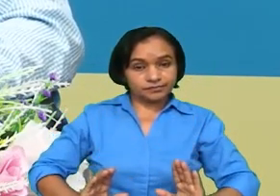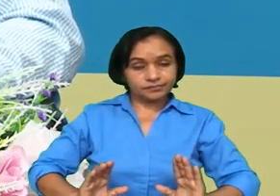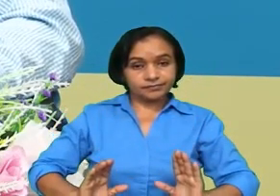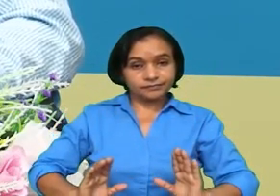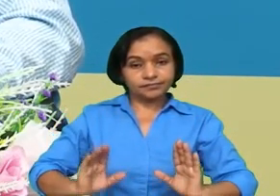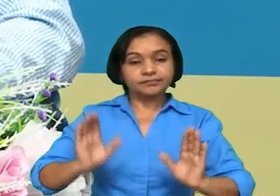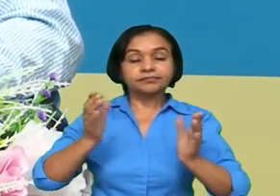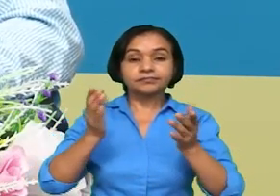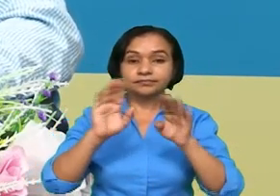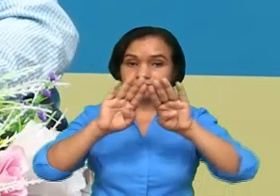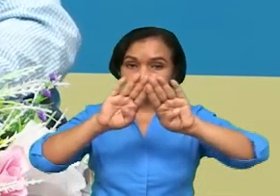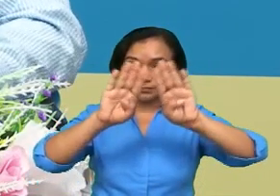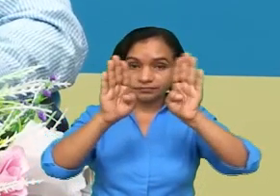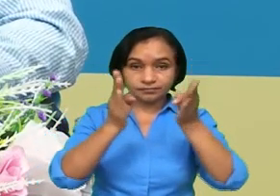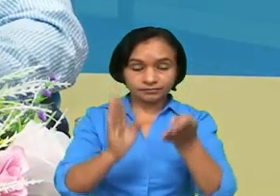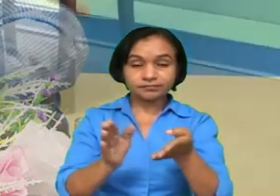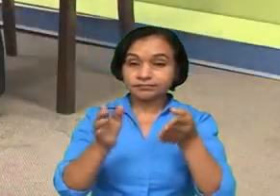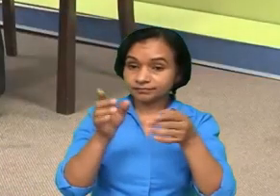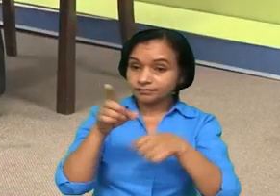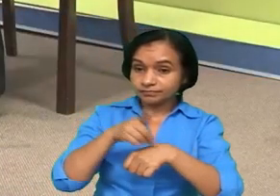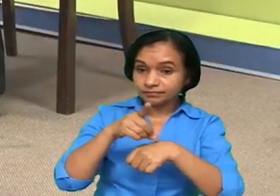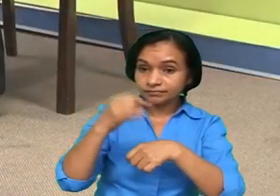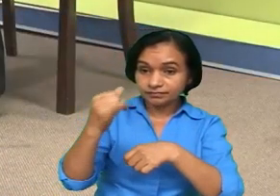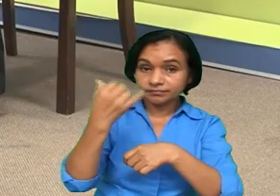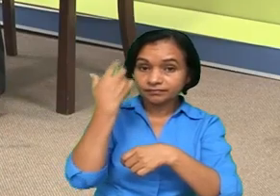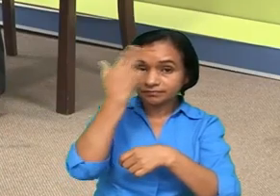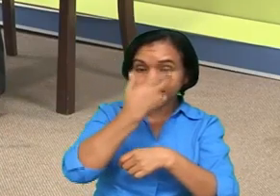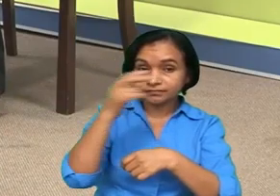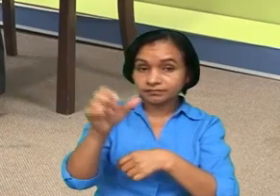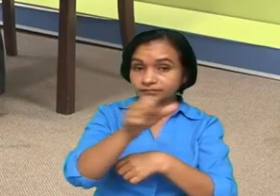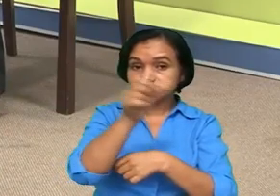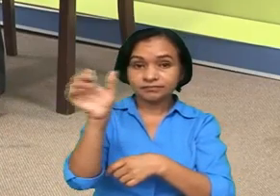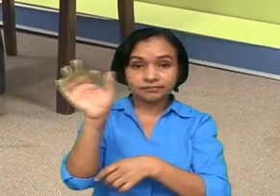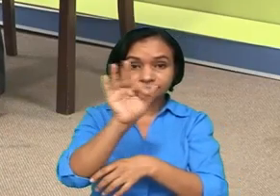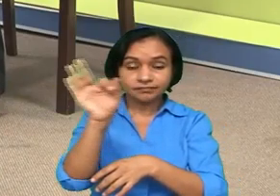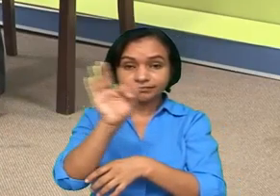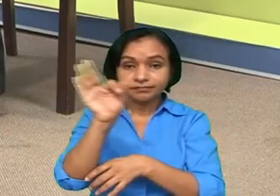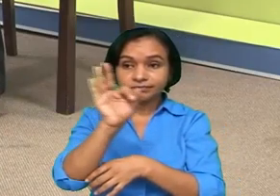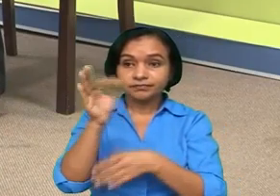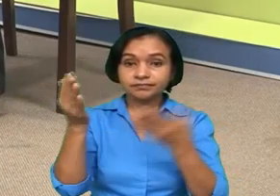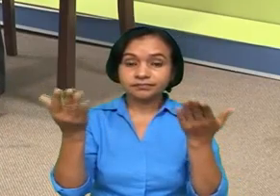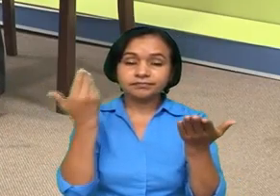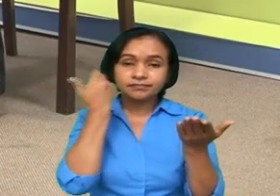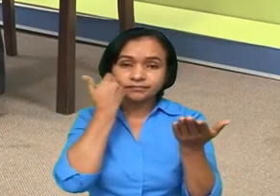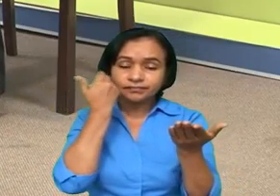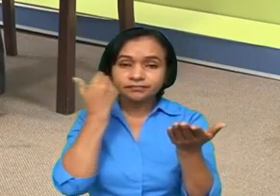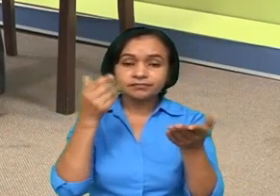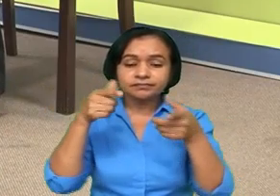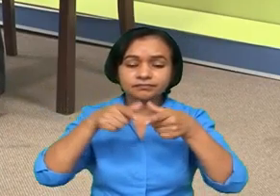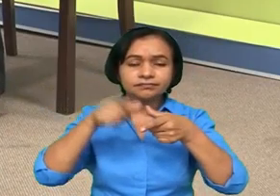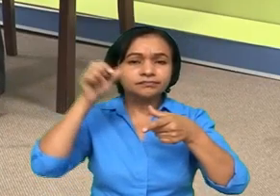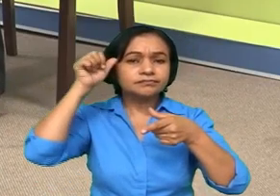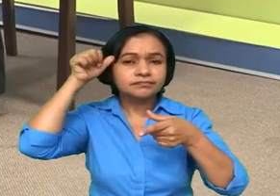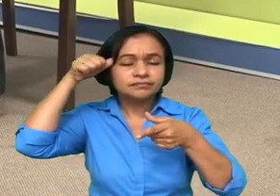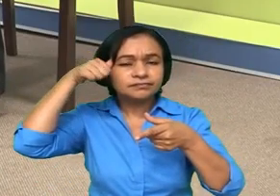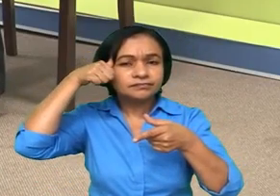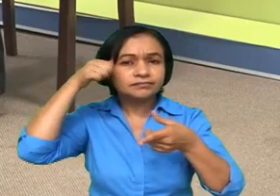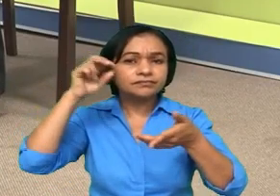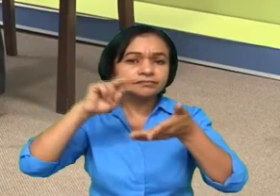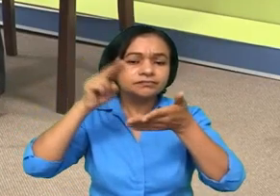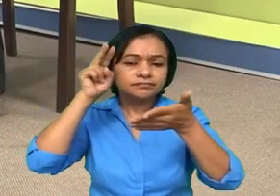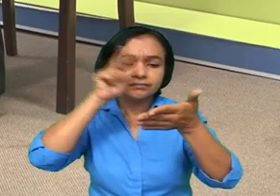este órgano de la mujer. ¿Así es, doctora? Así es. También otra forma o otra causa de infección urinaria, doctora, según lo que